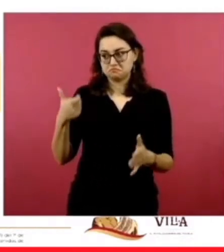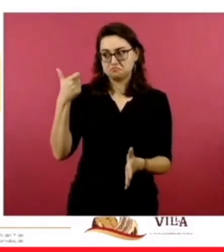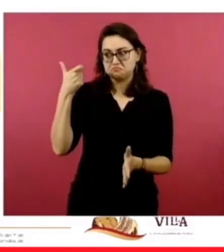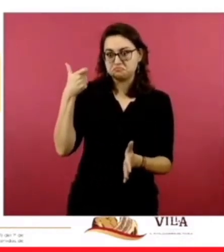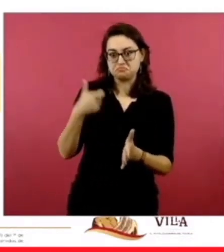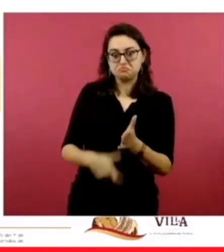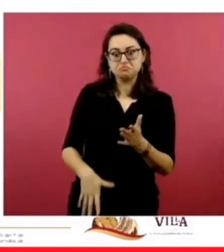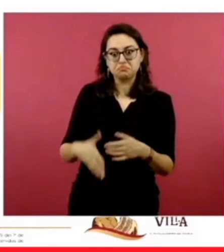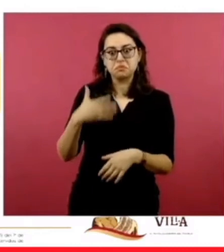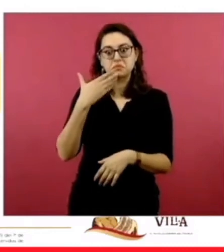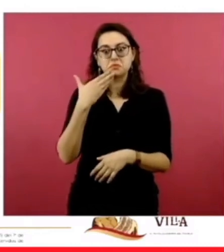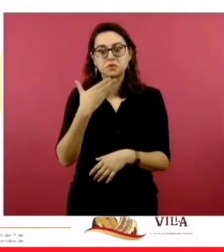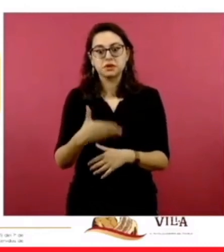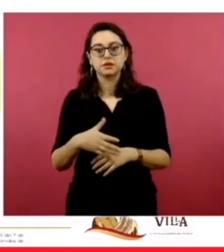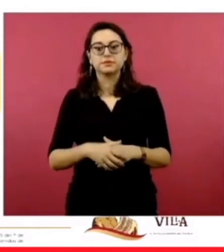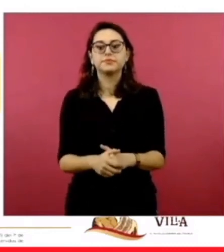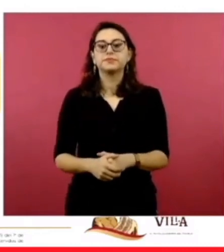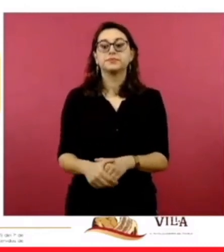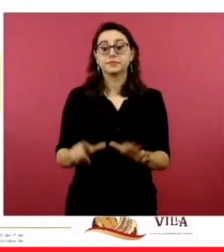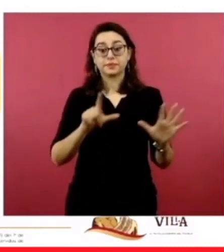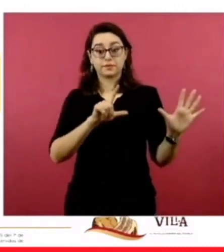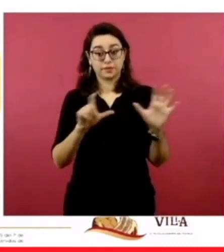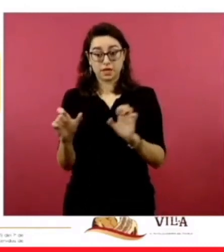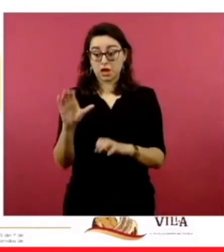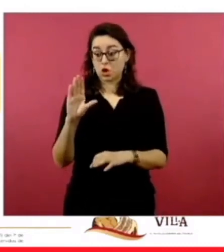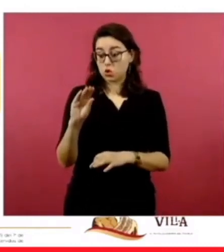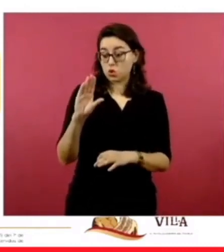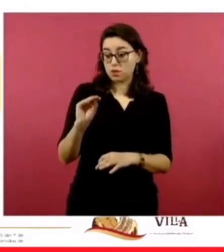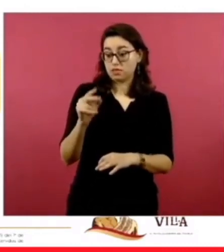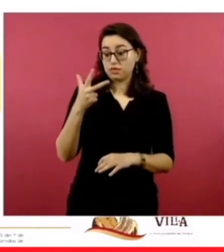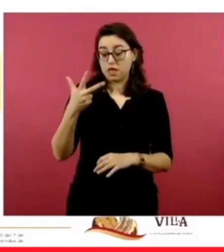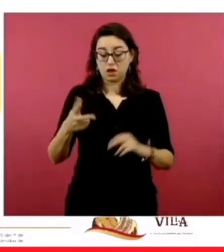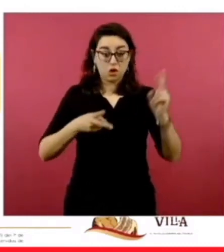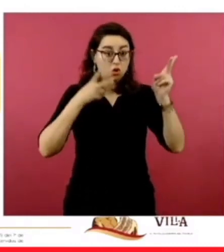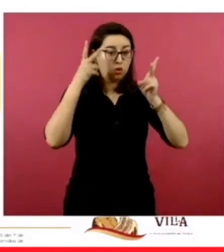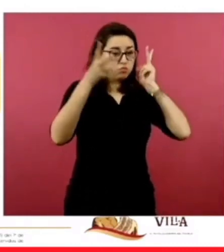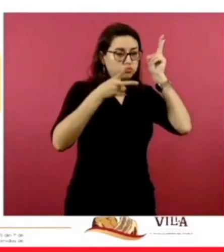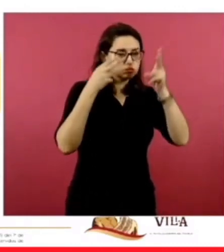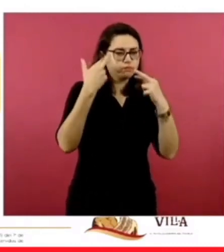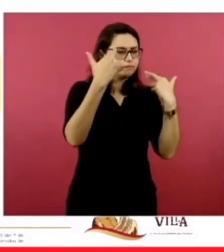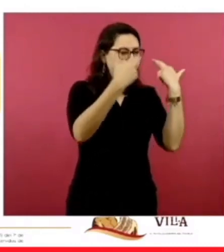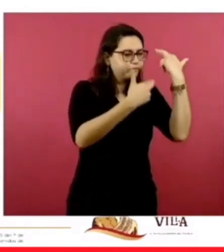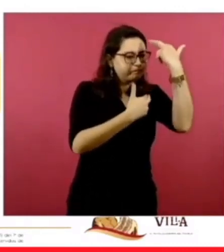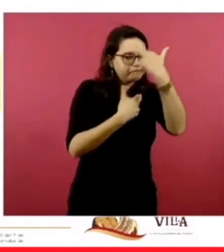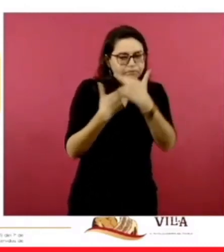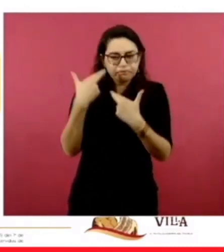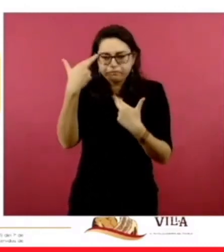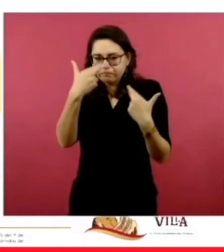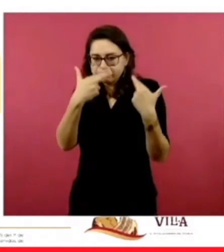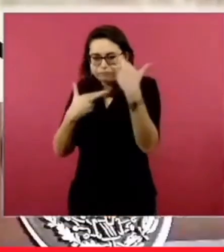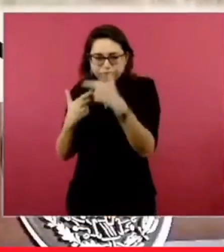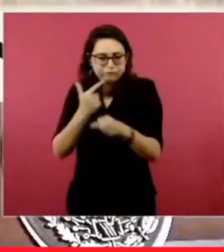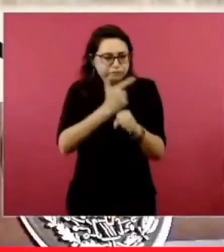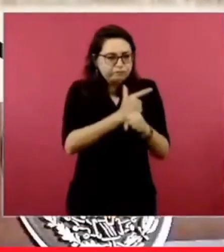centavos. Realizamos 798 visitas o verificaciones y encontramos que las